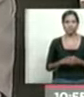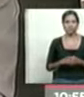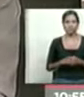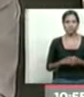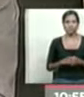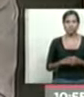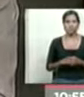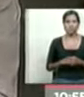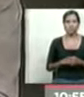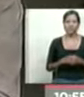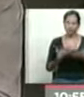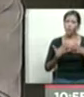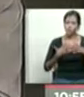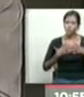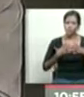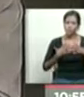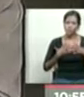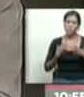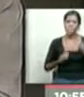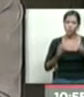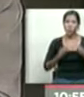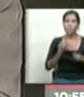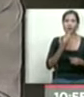a uno le debe como preocupar algo.